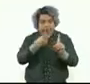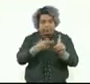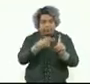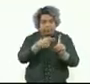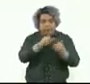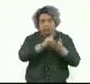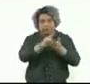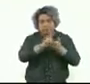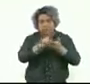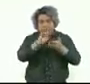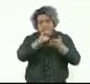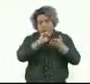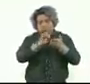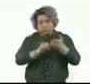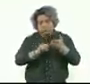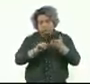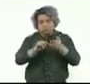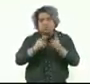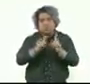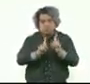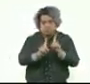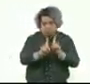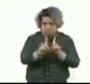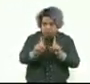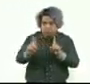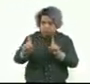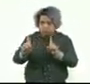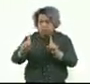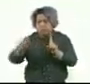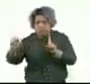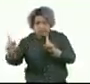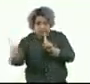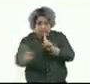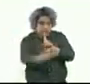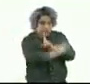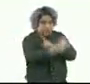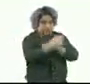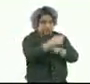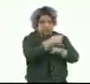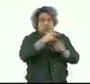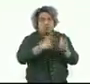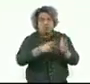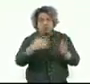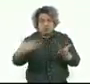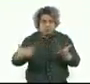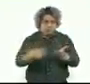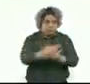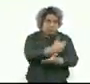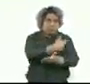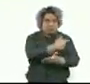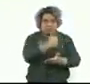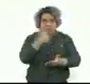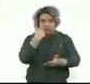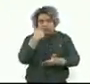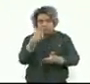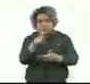sale, da la vuelta al consultorio y entra al consultorio